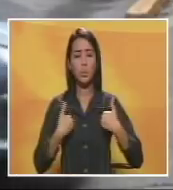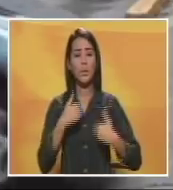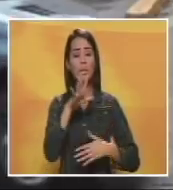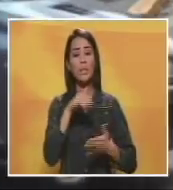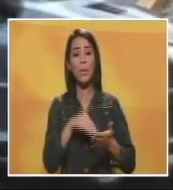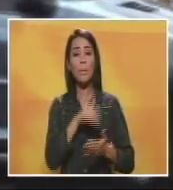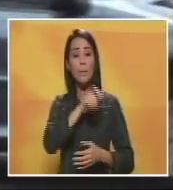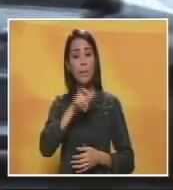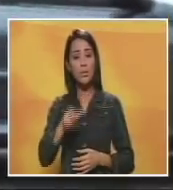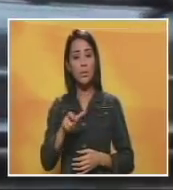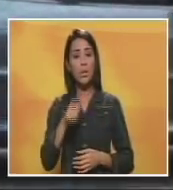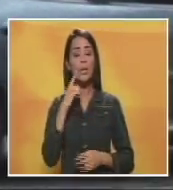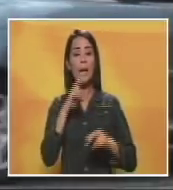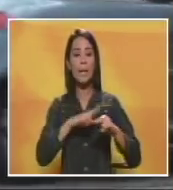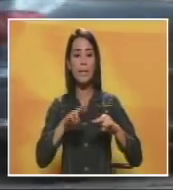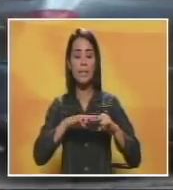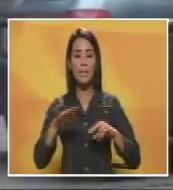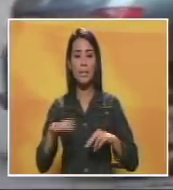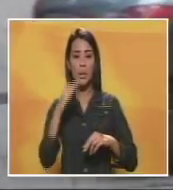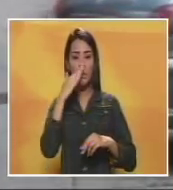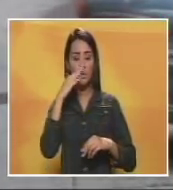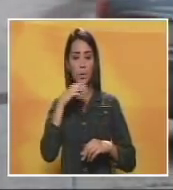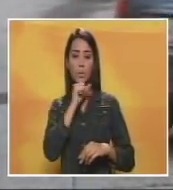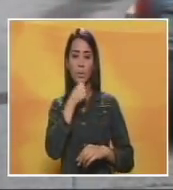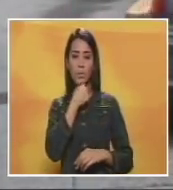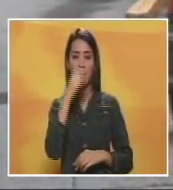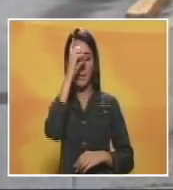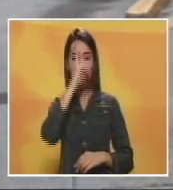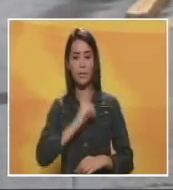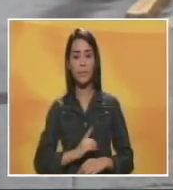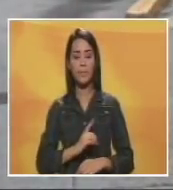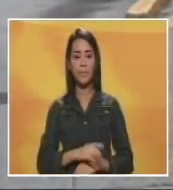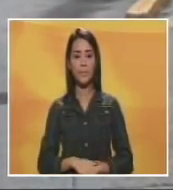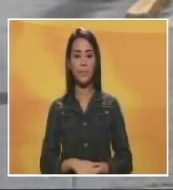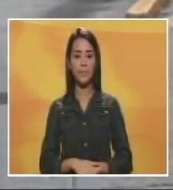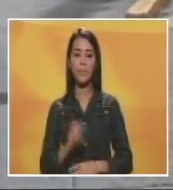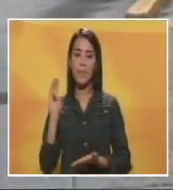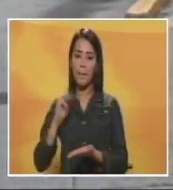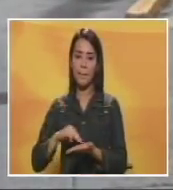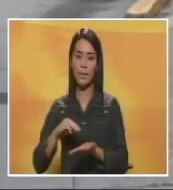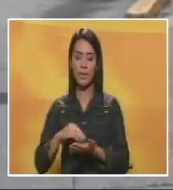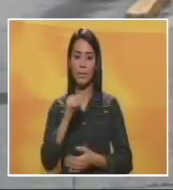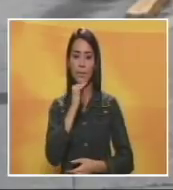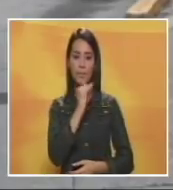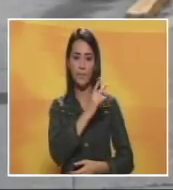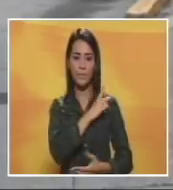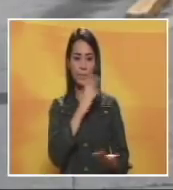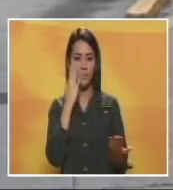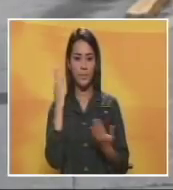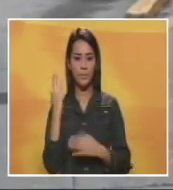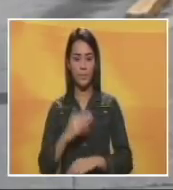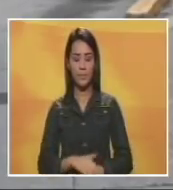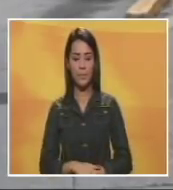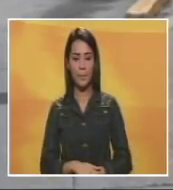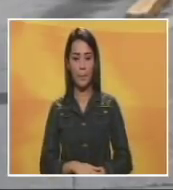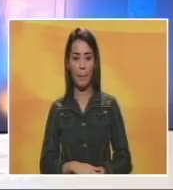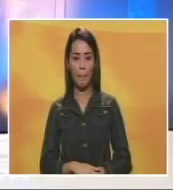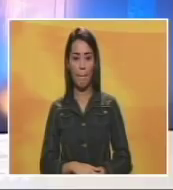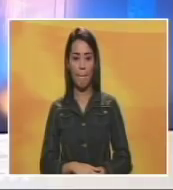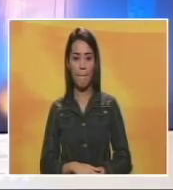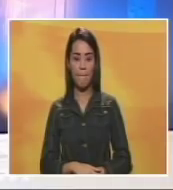5.000 habitantes, incluyendo a niños, personas de tercera edad y discapacitados. Desde Miranda de Altos Visión, Diana López, Noticiero